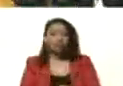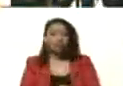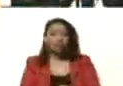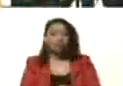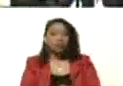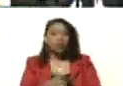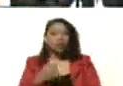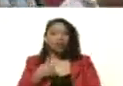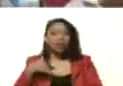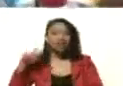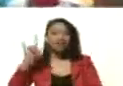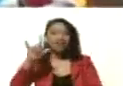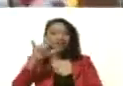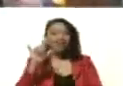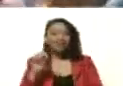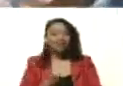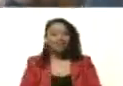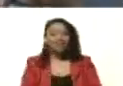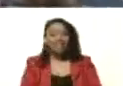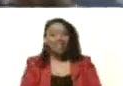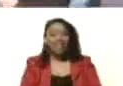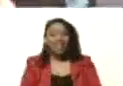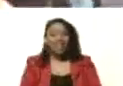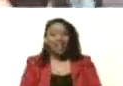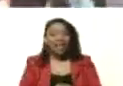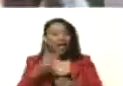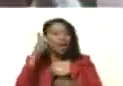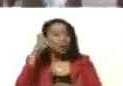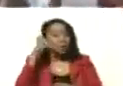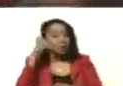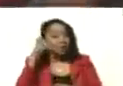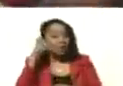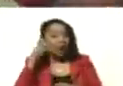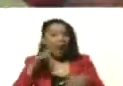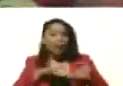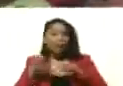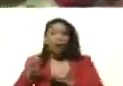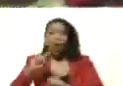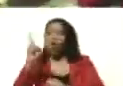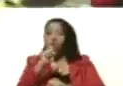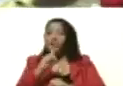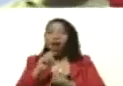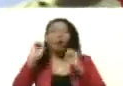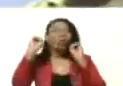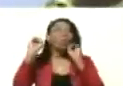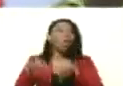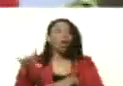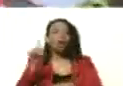Yo también te amo, amor. Escúcheme. El imperialismo no va a desistir.